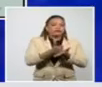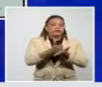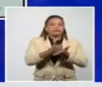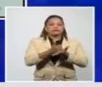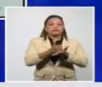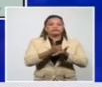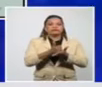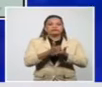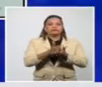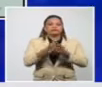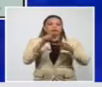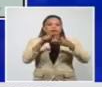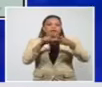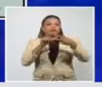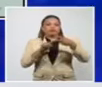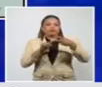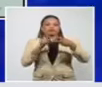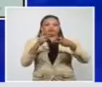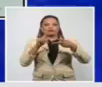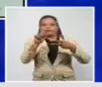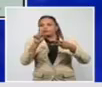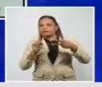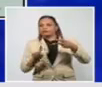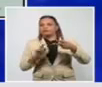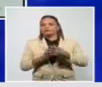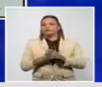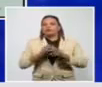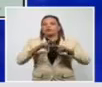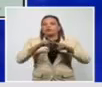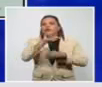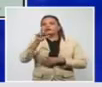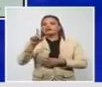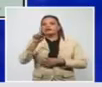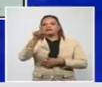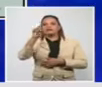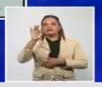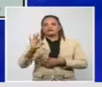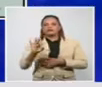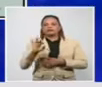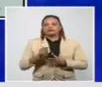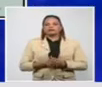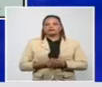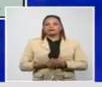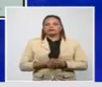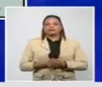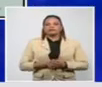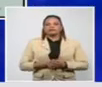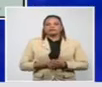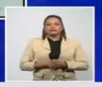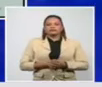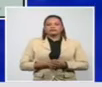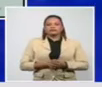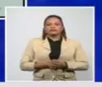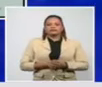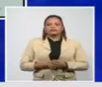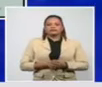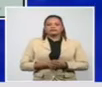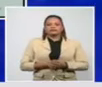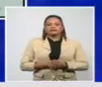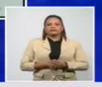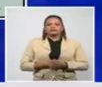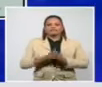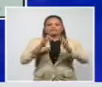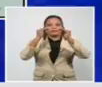Majibacoa. En el caso de Holguín se diagnostican 18 casos, 8 de